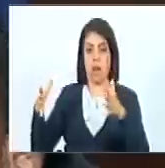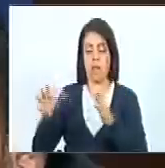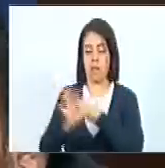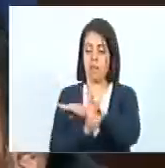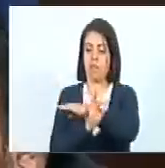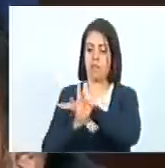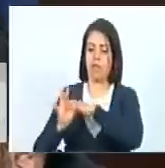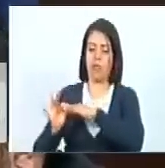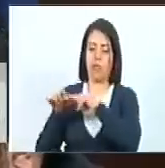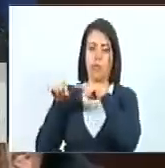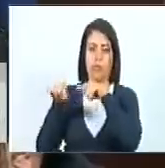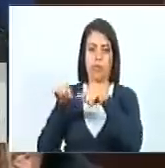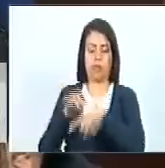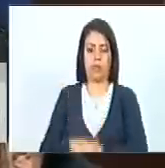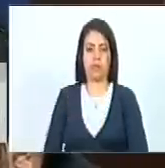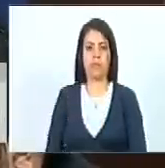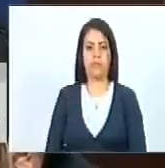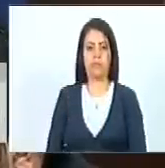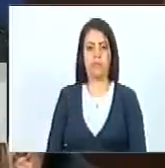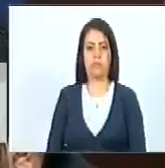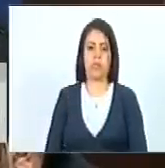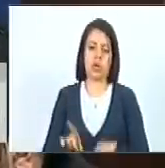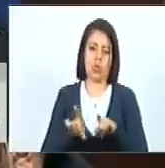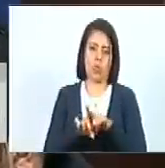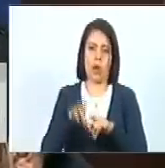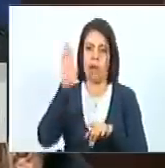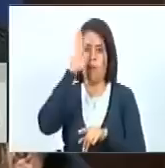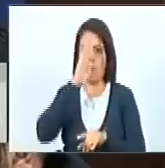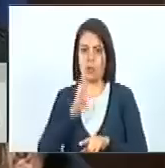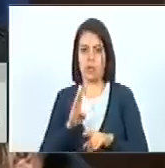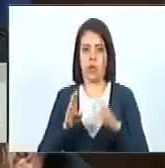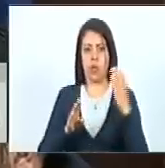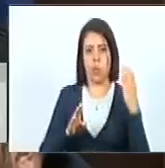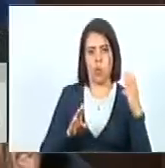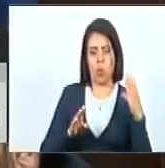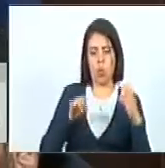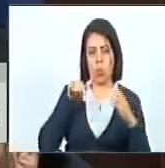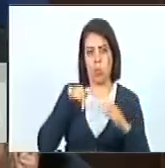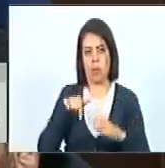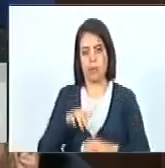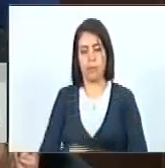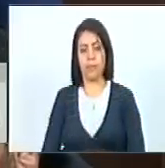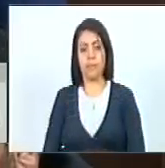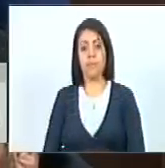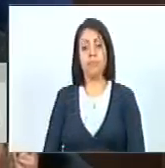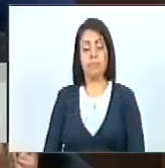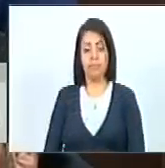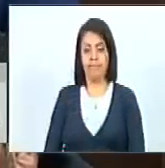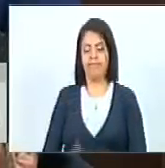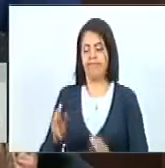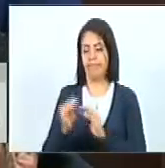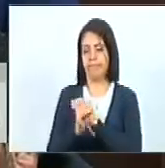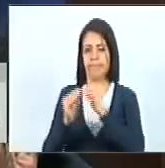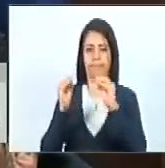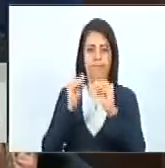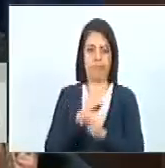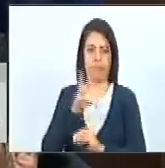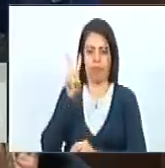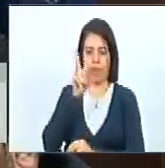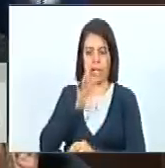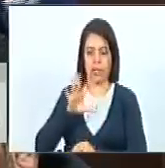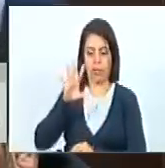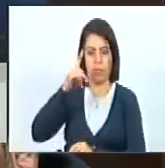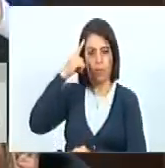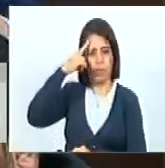frontera. El país frontera como lo es Brasil y como lo es Colombia. Era inconcebible tener a Venezuela